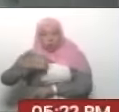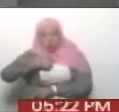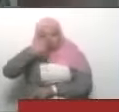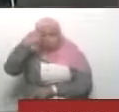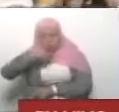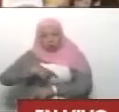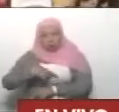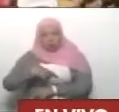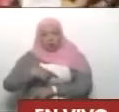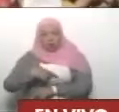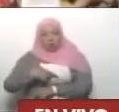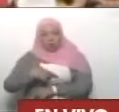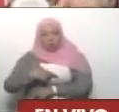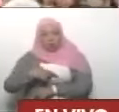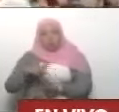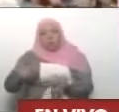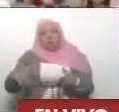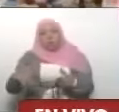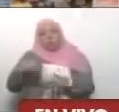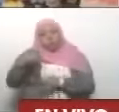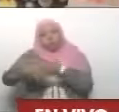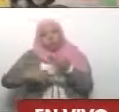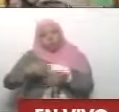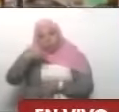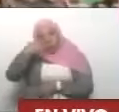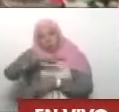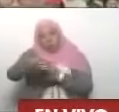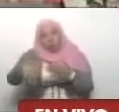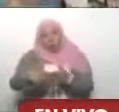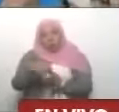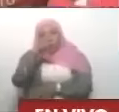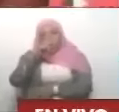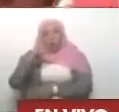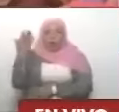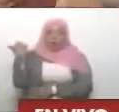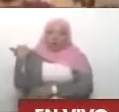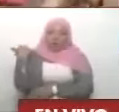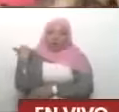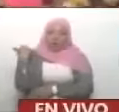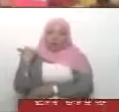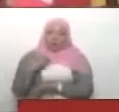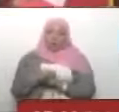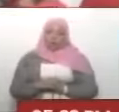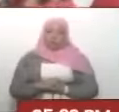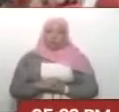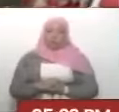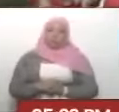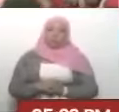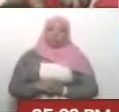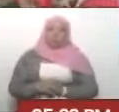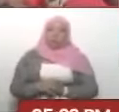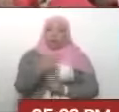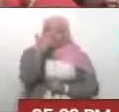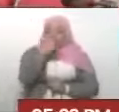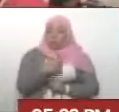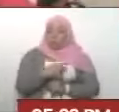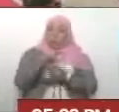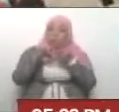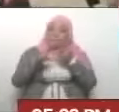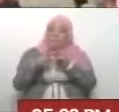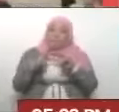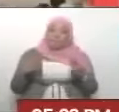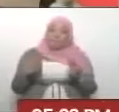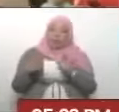Y cuando digo soy, digo somos, como decíamos hace años, ¿te acuerdas? Soy la garantía de la paz